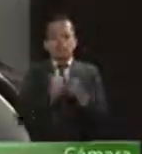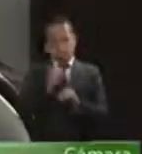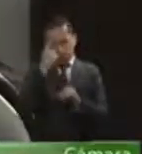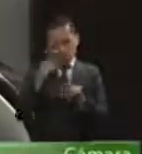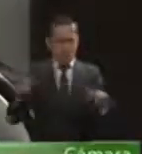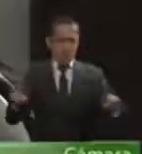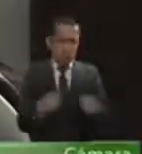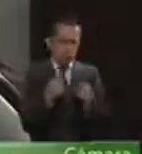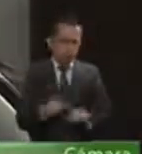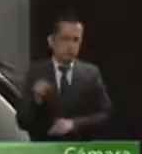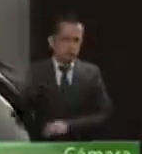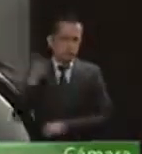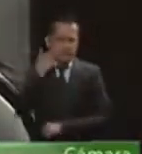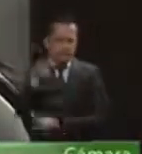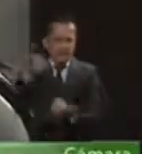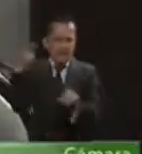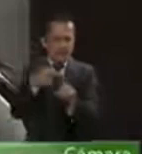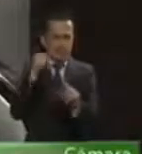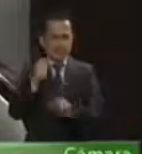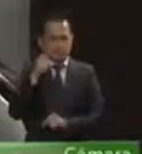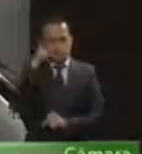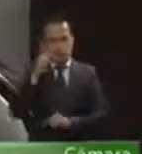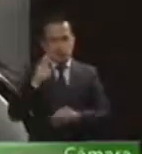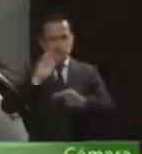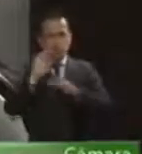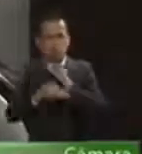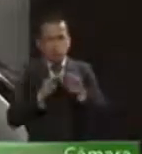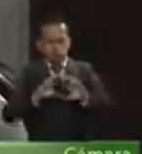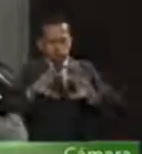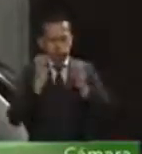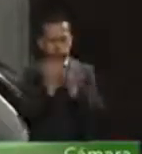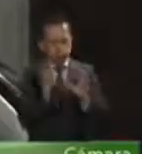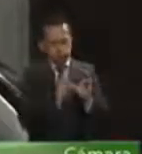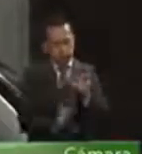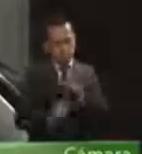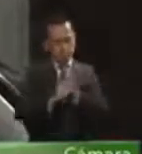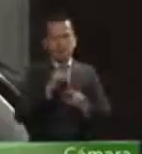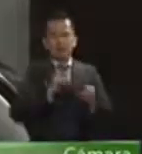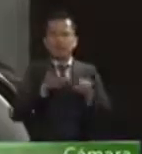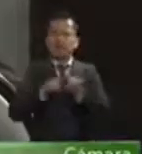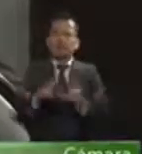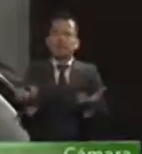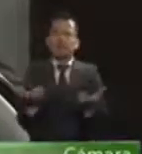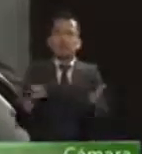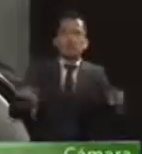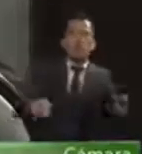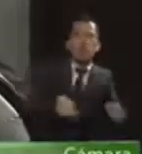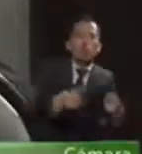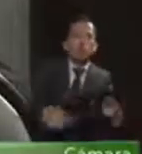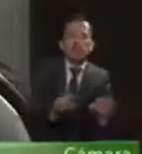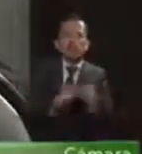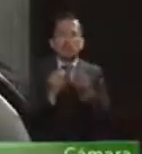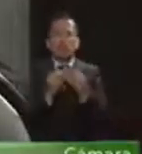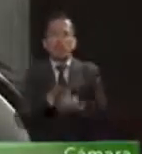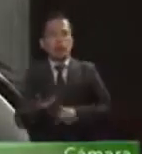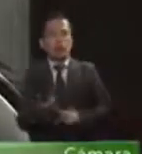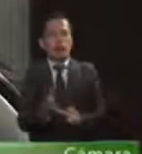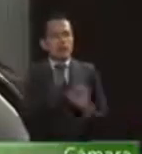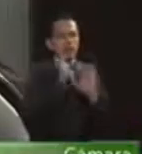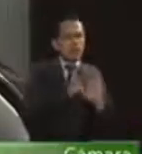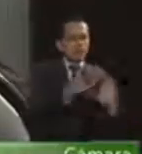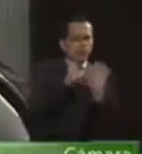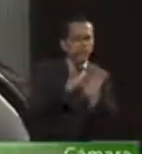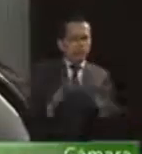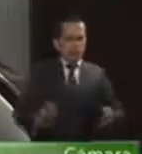idea de reconocer y promover las diferentes formas de expresión musical, como son el canto, la danza, el folclore,